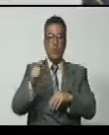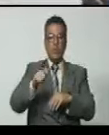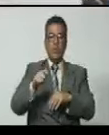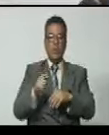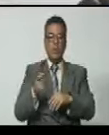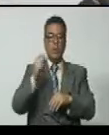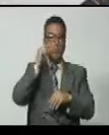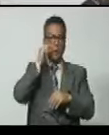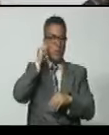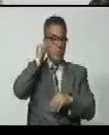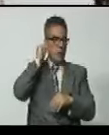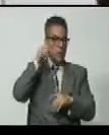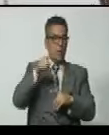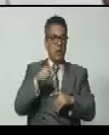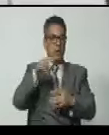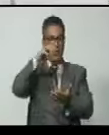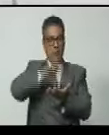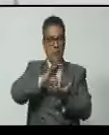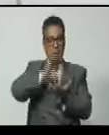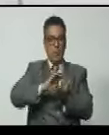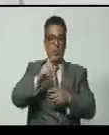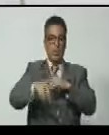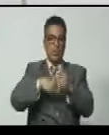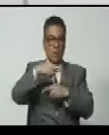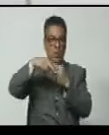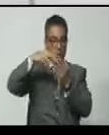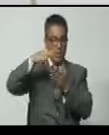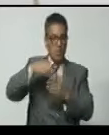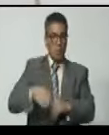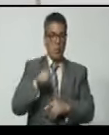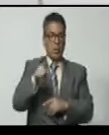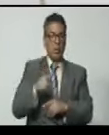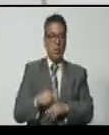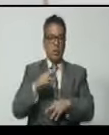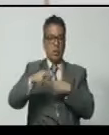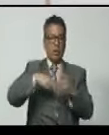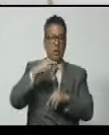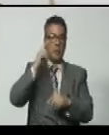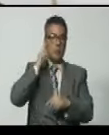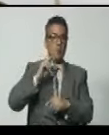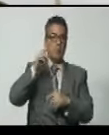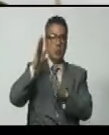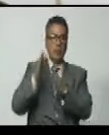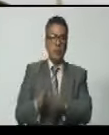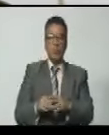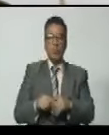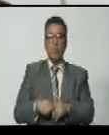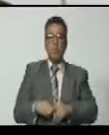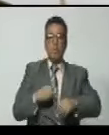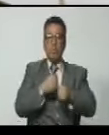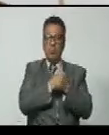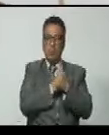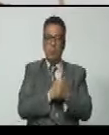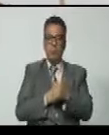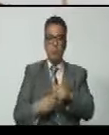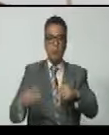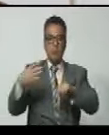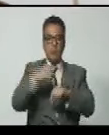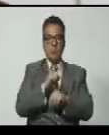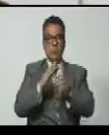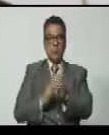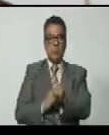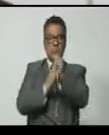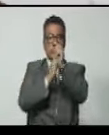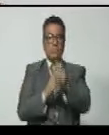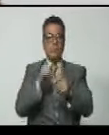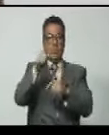mujer. Somos el epicentro que revolucionó esta revolución bolivariana, que enamoró y conquistó a un líder,